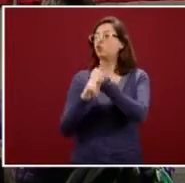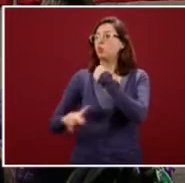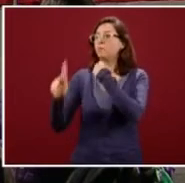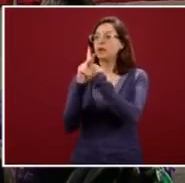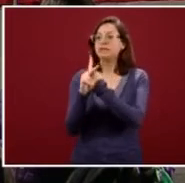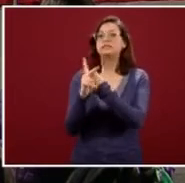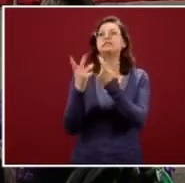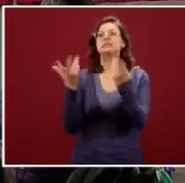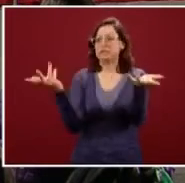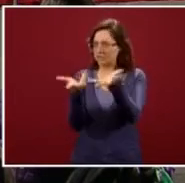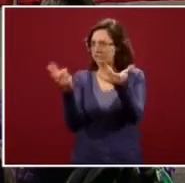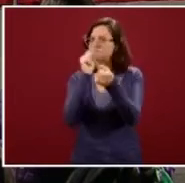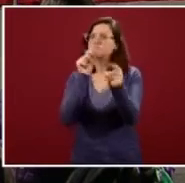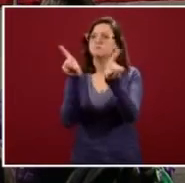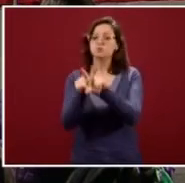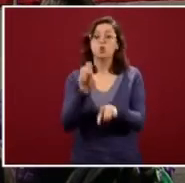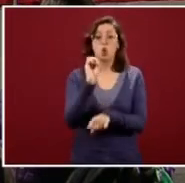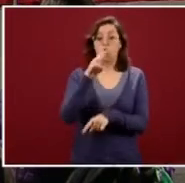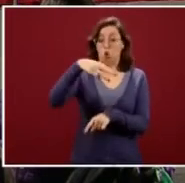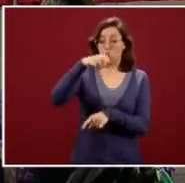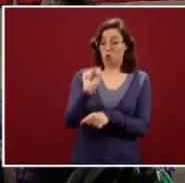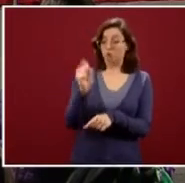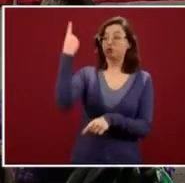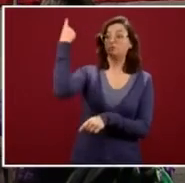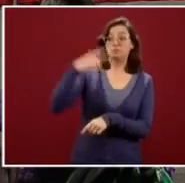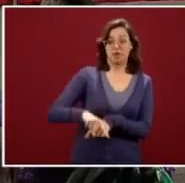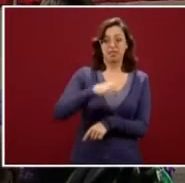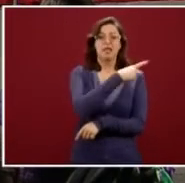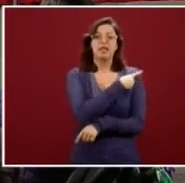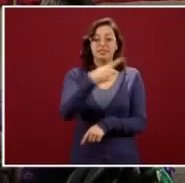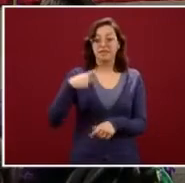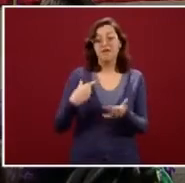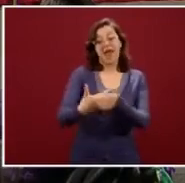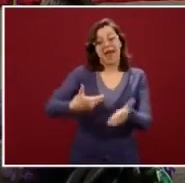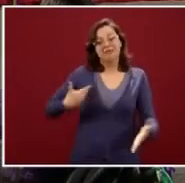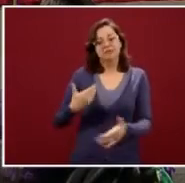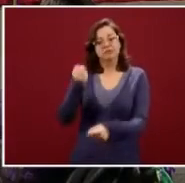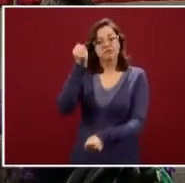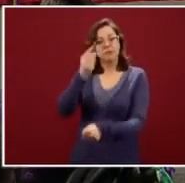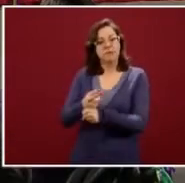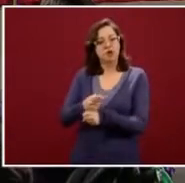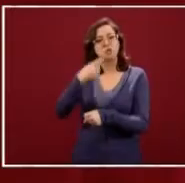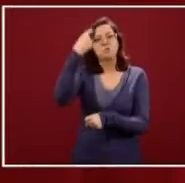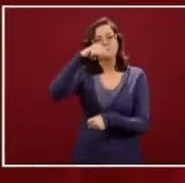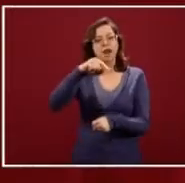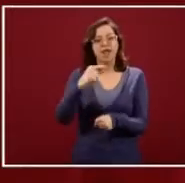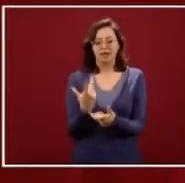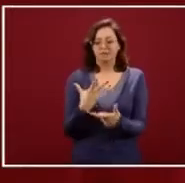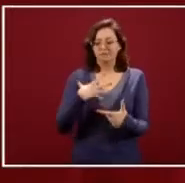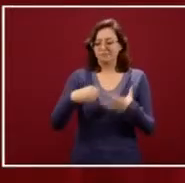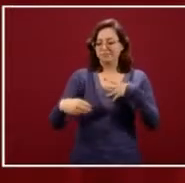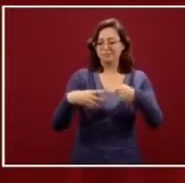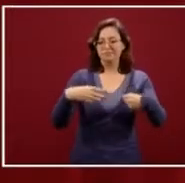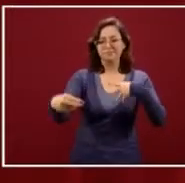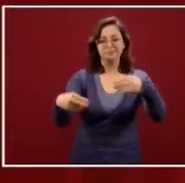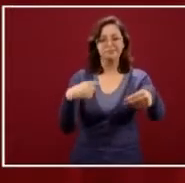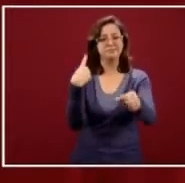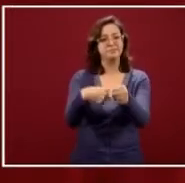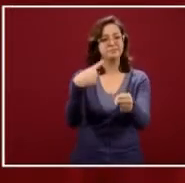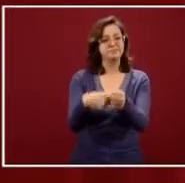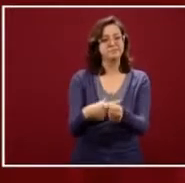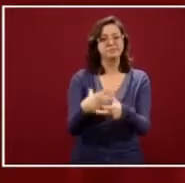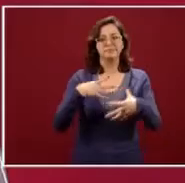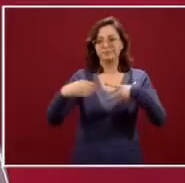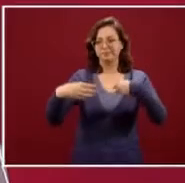la Organización Mundial de la Salud se deben hacer en un momento oportuno para disminuir la carga de enfermedad, la cantidad